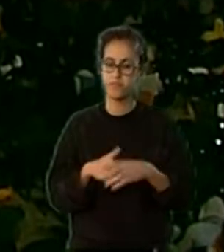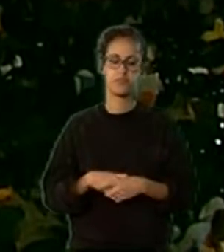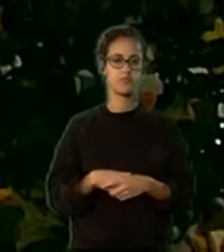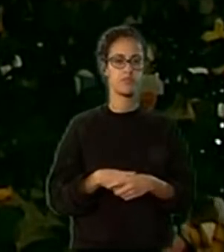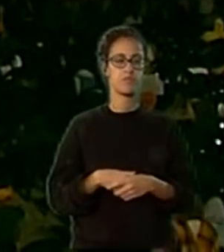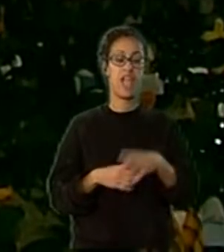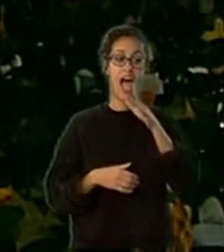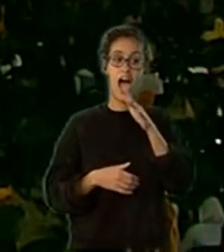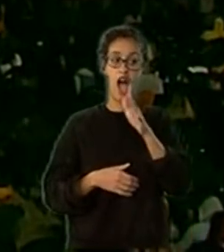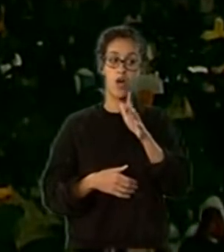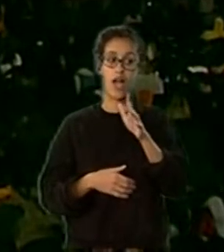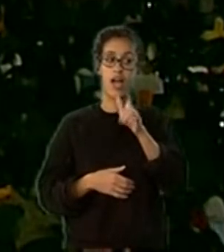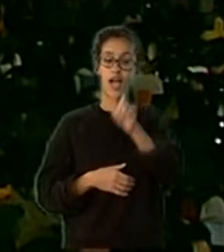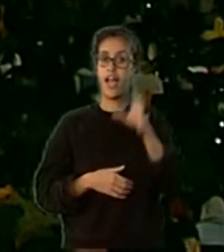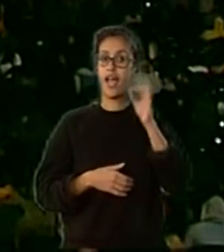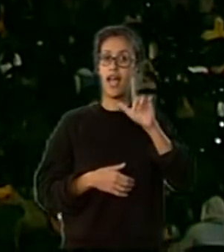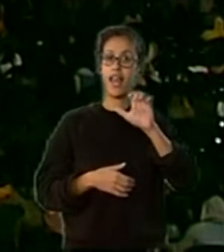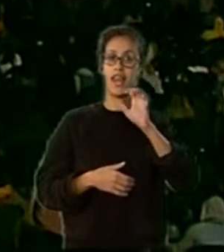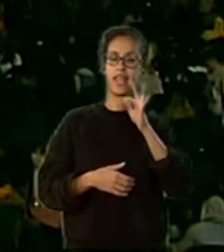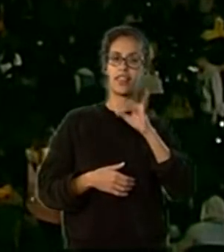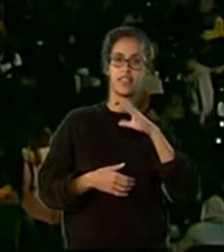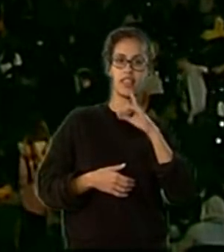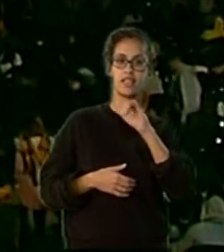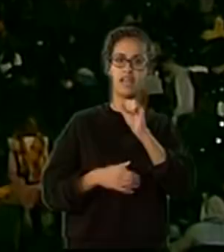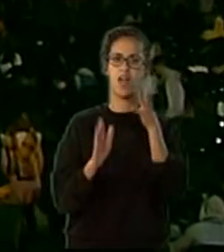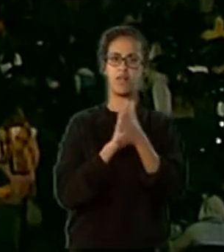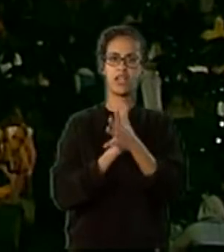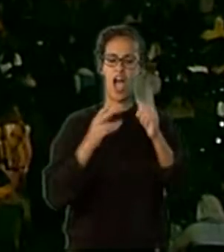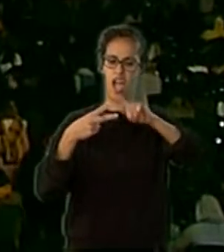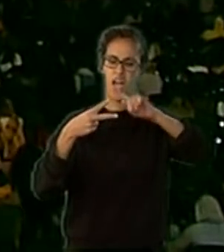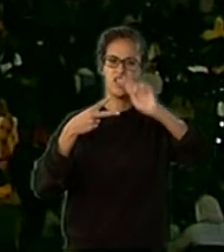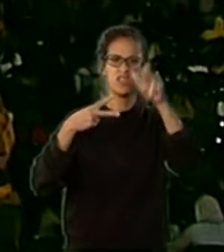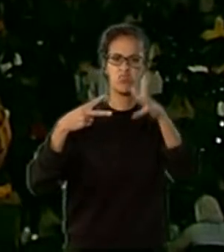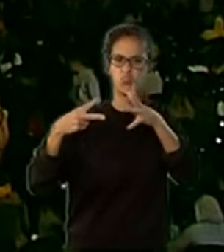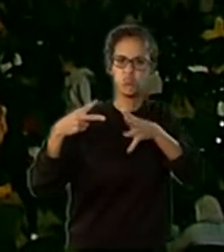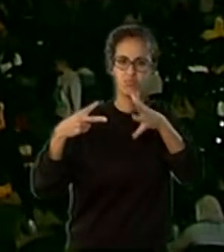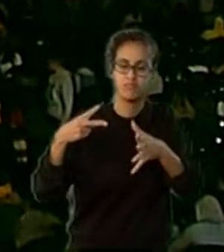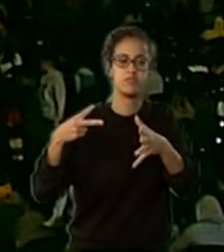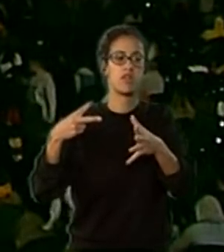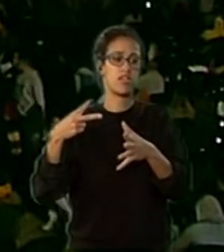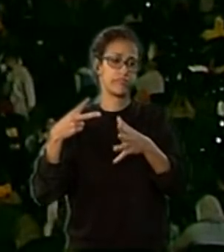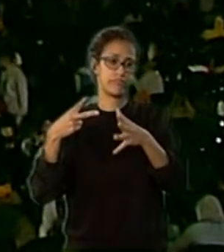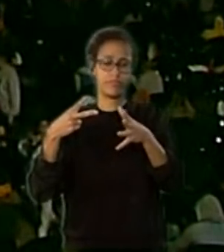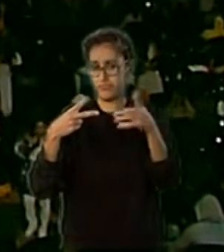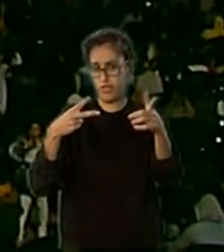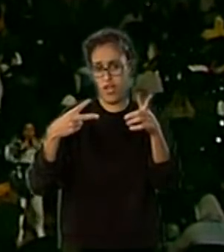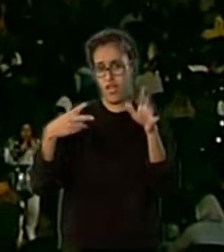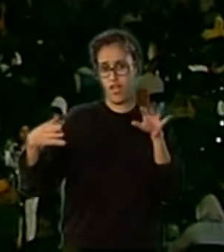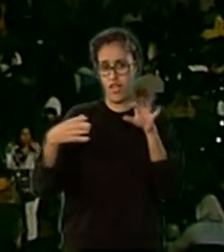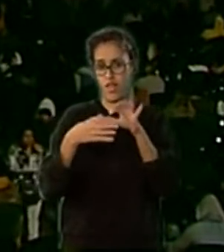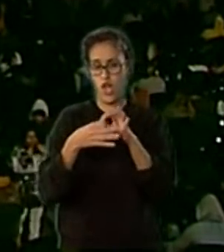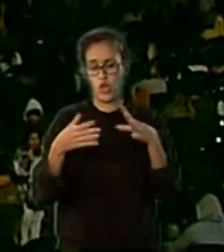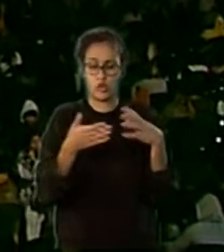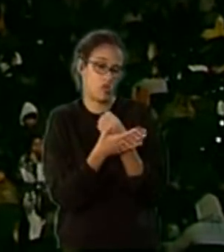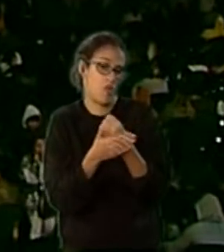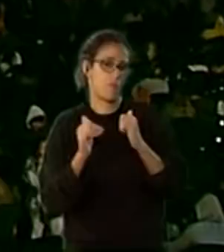Leticia el porqué de esa primera canción, y seguro que tiene que ver pues con eso, con que todo comenzó bailando, y con